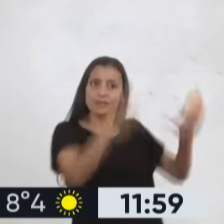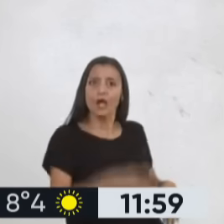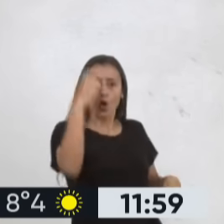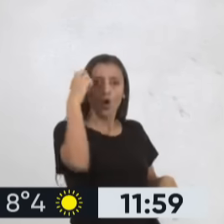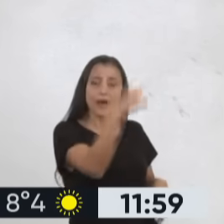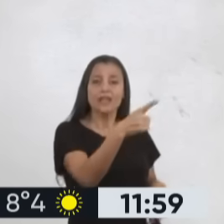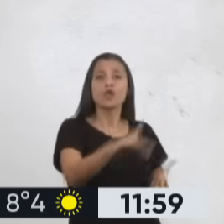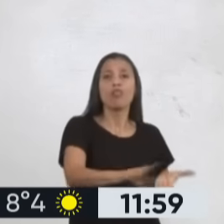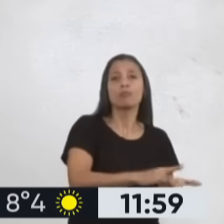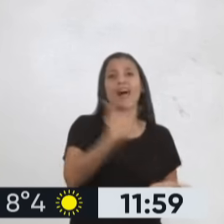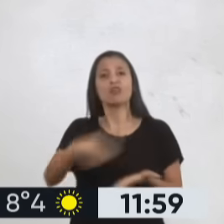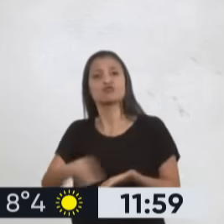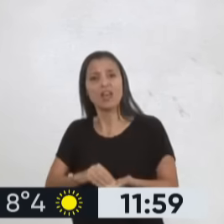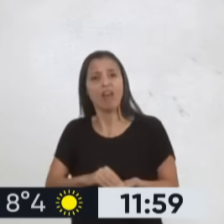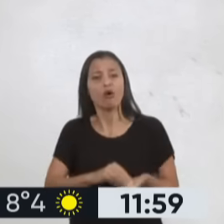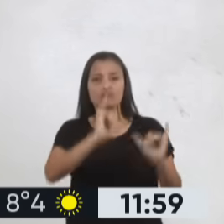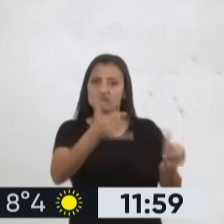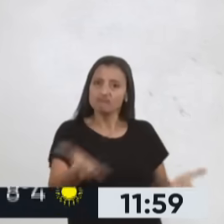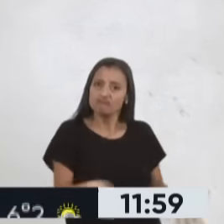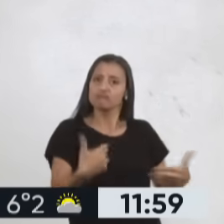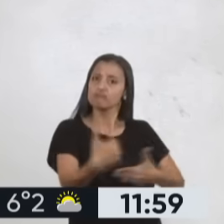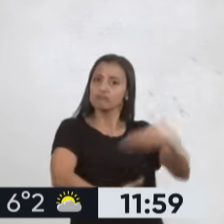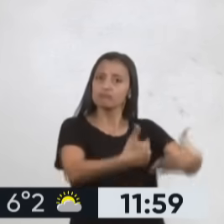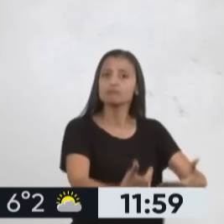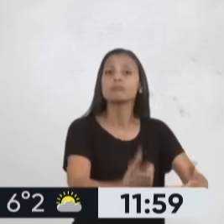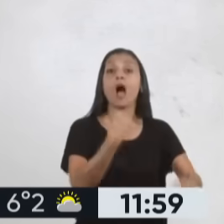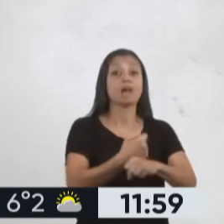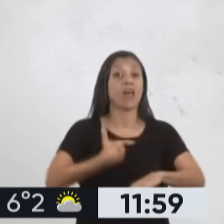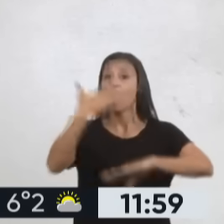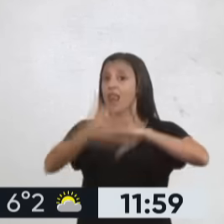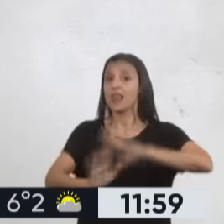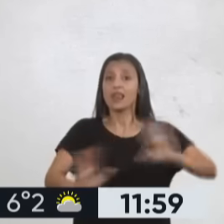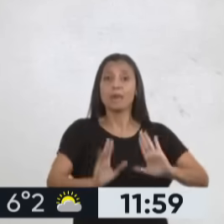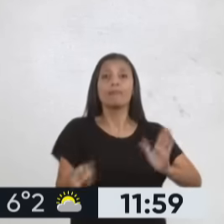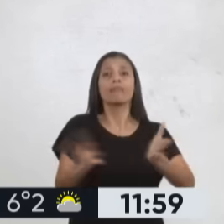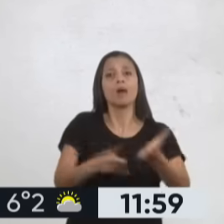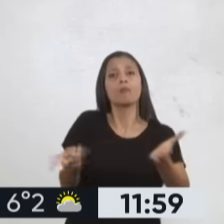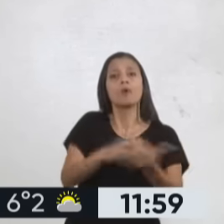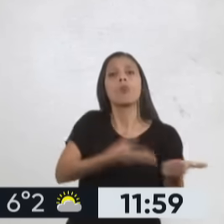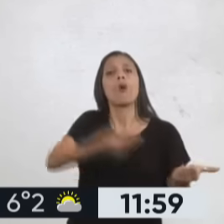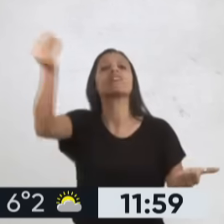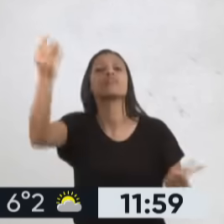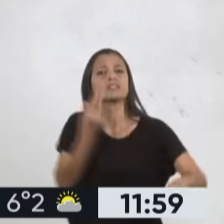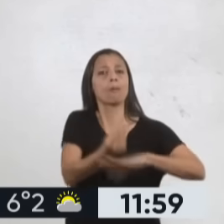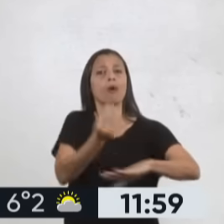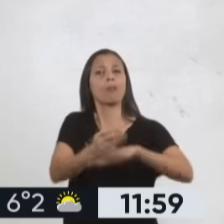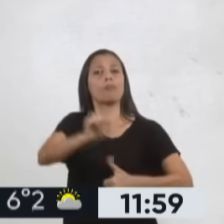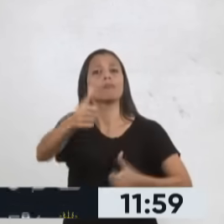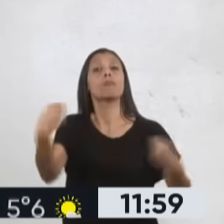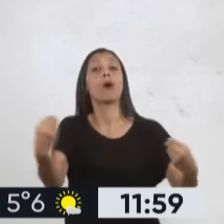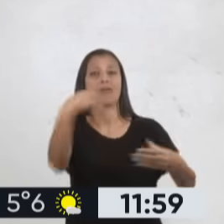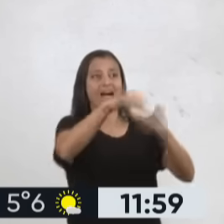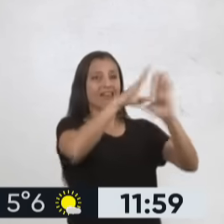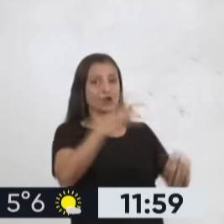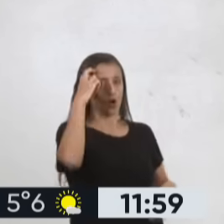Nacional, diputados y senadores avancen con un límite a la reelección indefinida de los legisladores a nivel nacional, en el Congreso? Esta es la